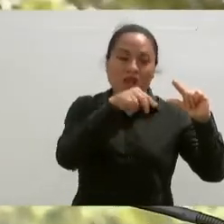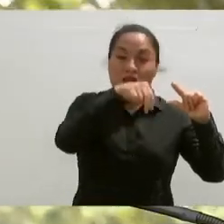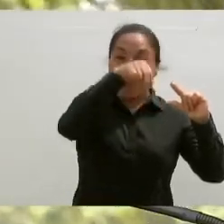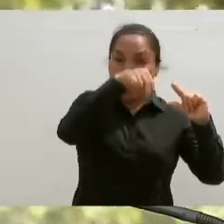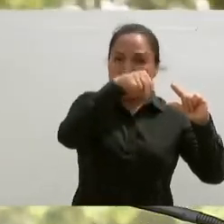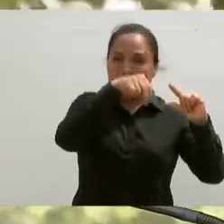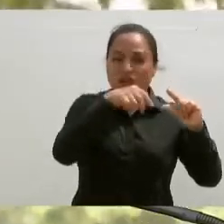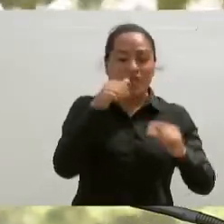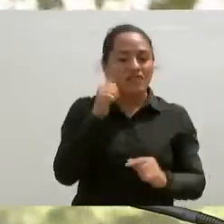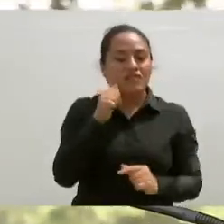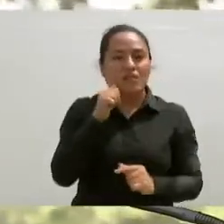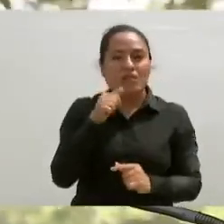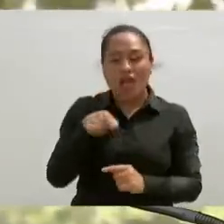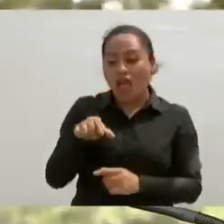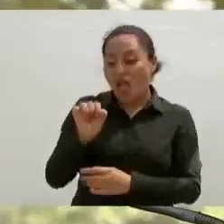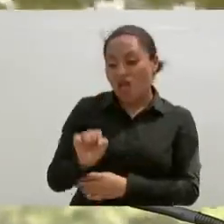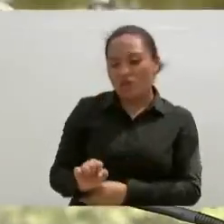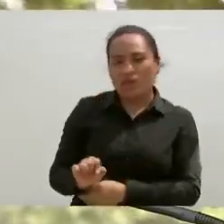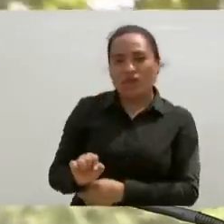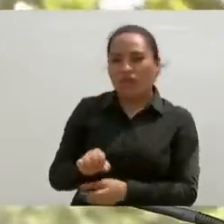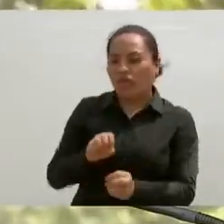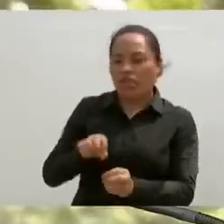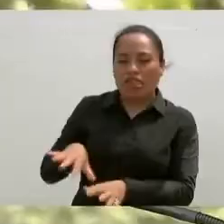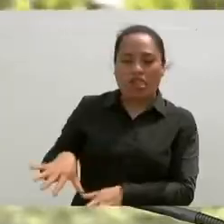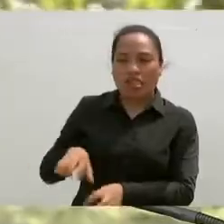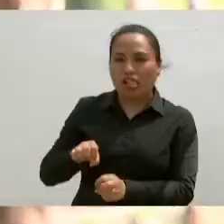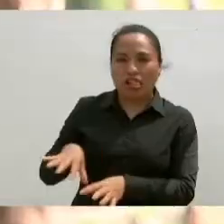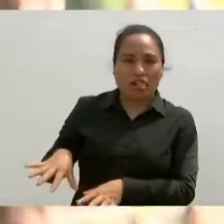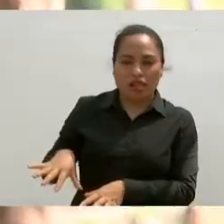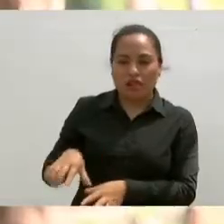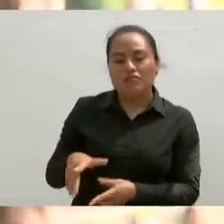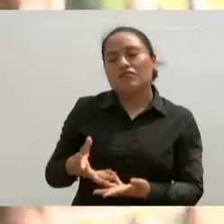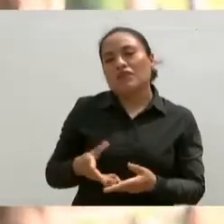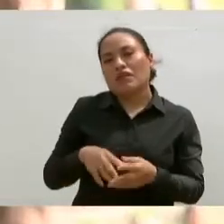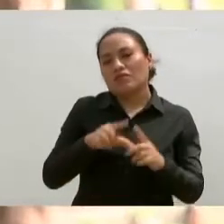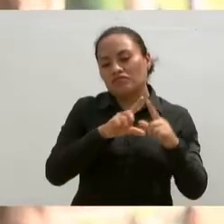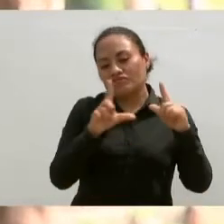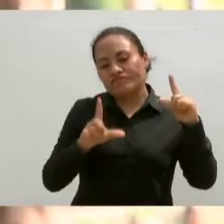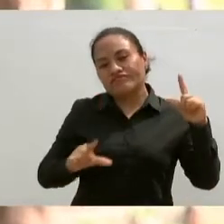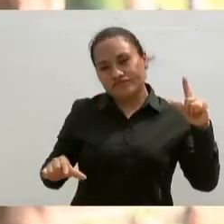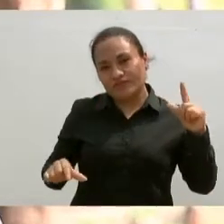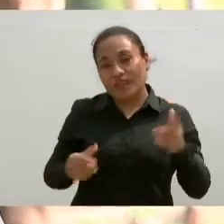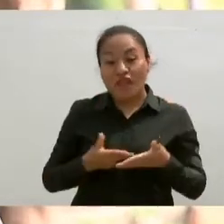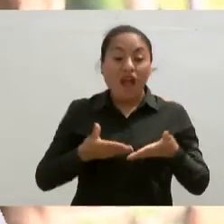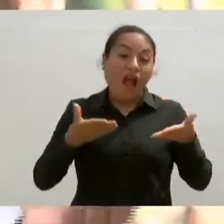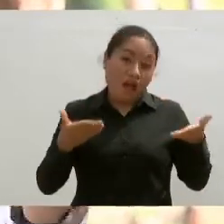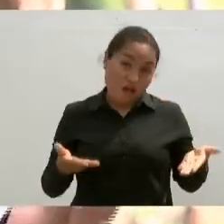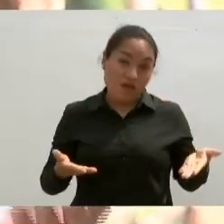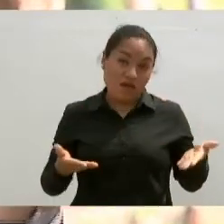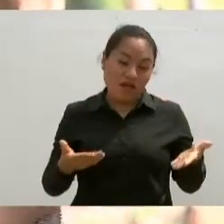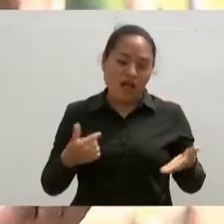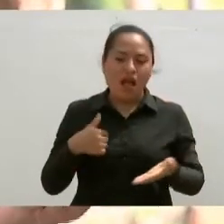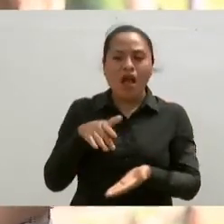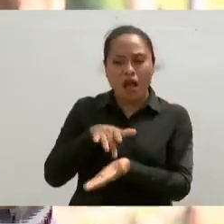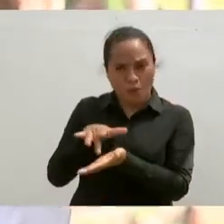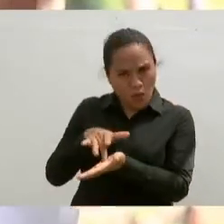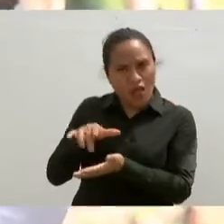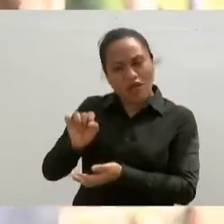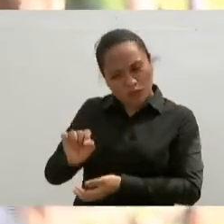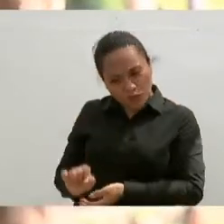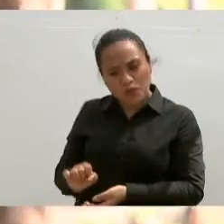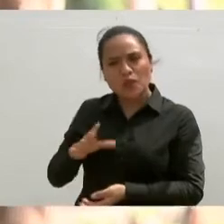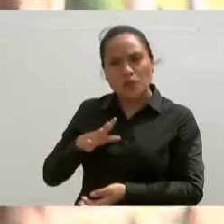en el abandono el sur, el sureste de México. Por eso ahora estamos apoyando el sureste